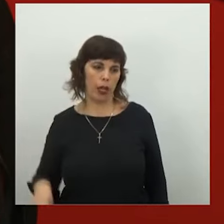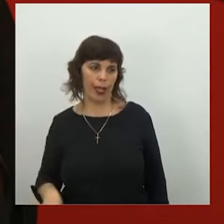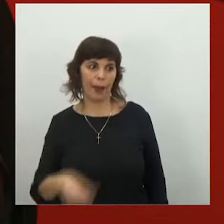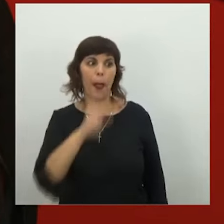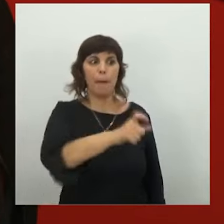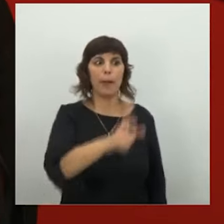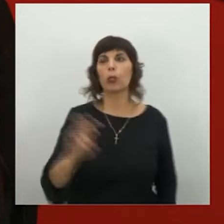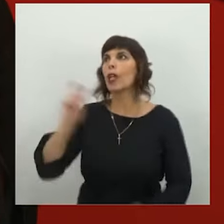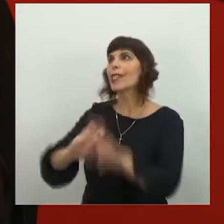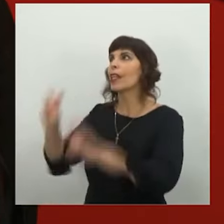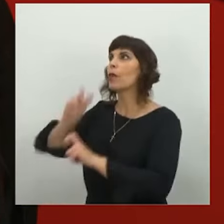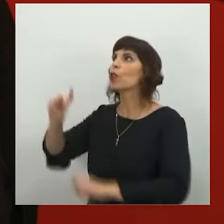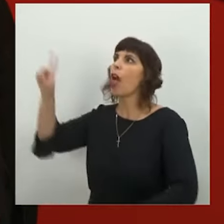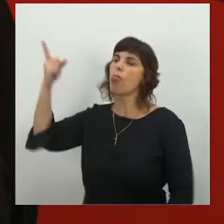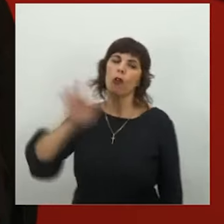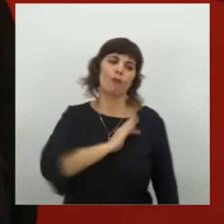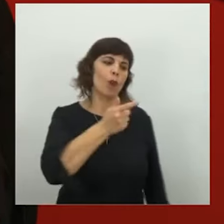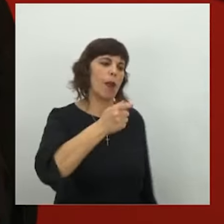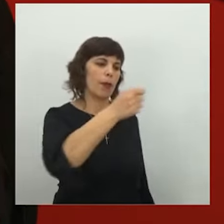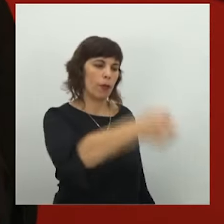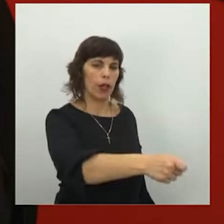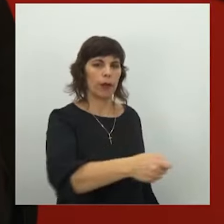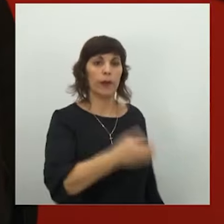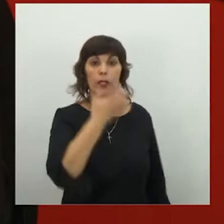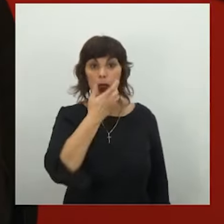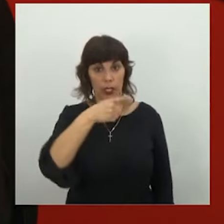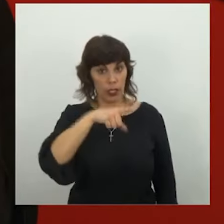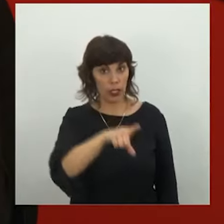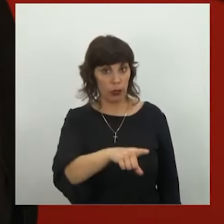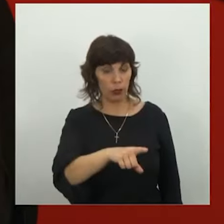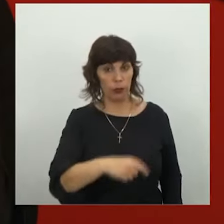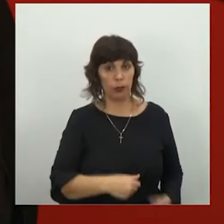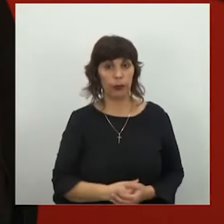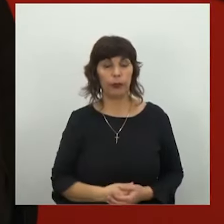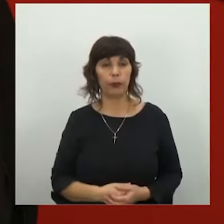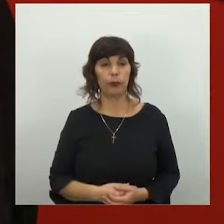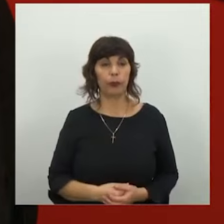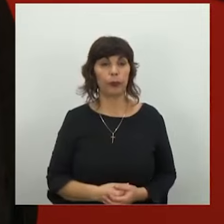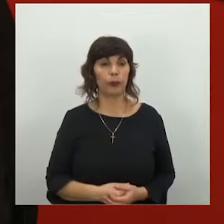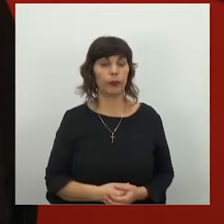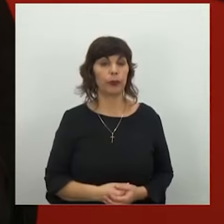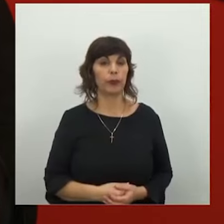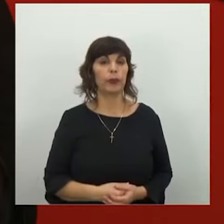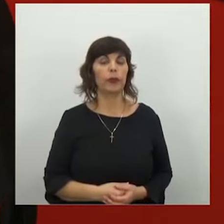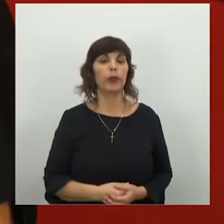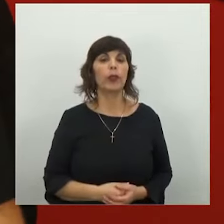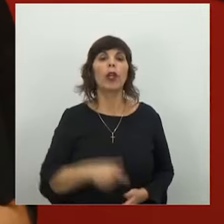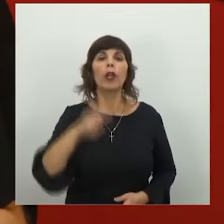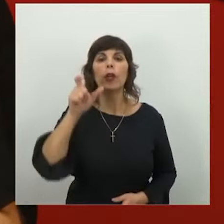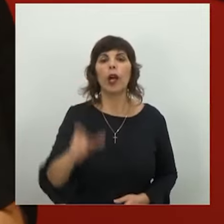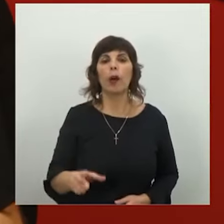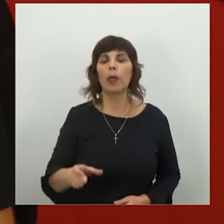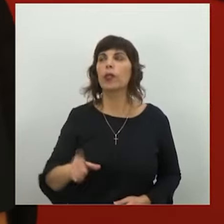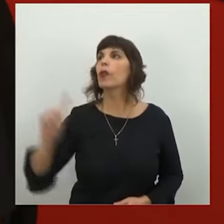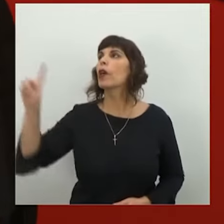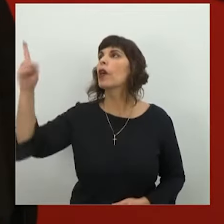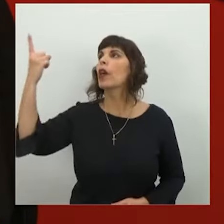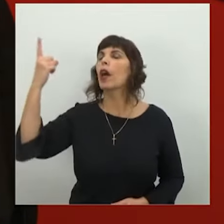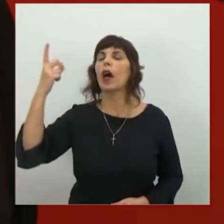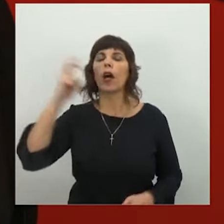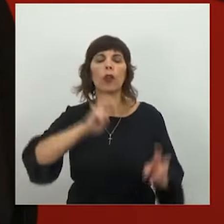buscan? ¿Sabes, querido oyente, si tú eres una persona que busca al Señor, que tiene una vida de